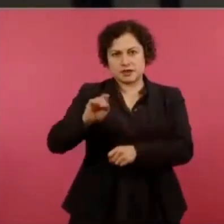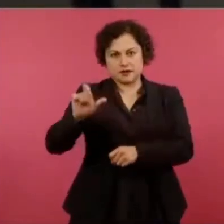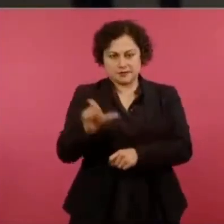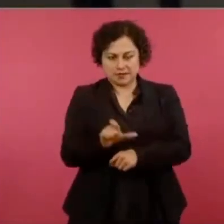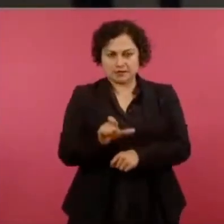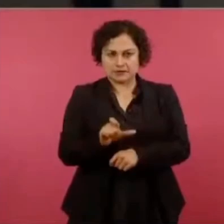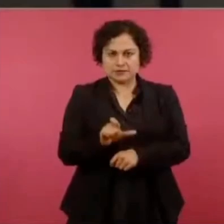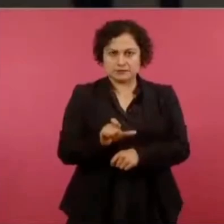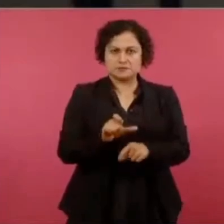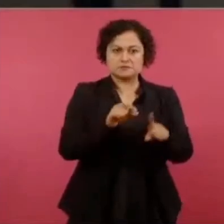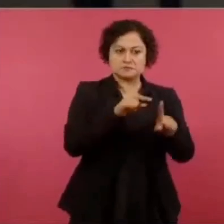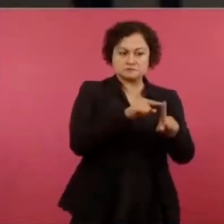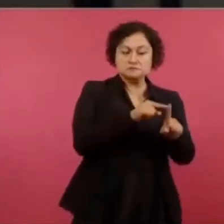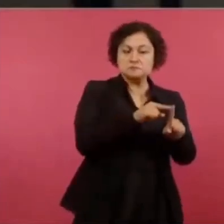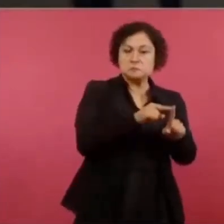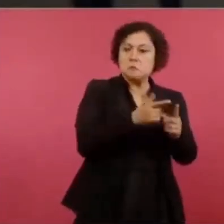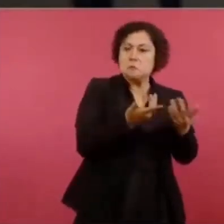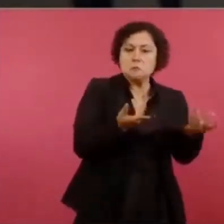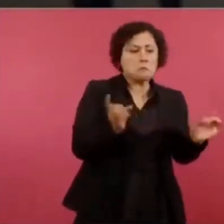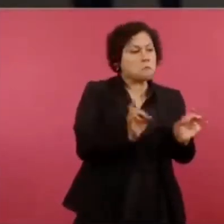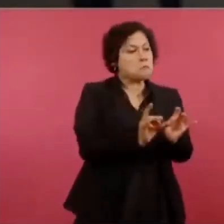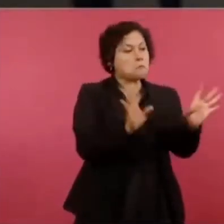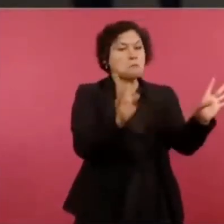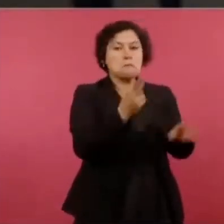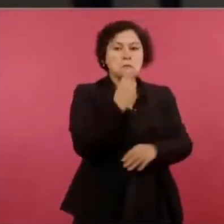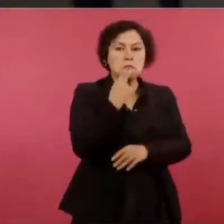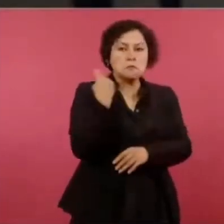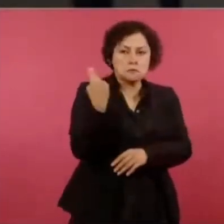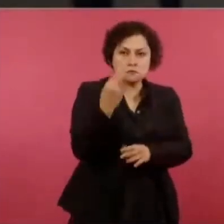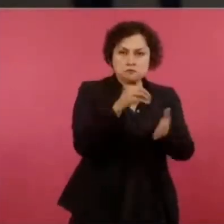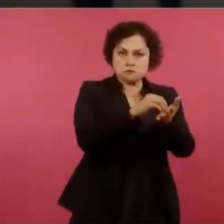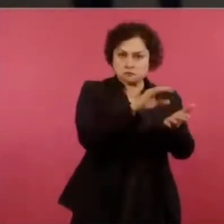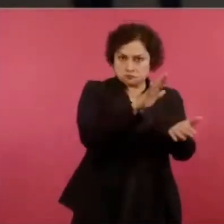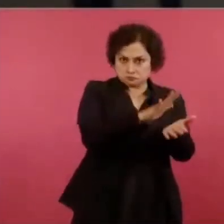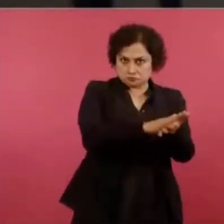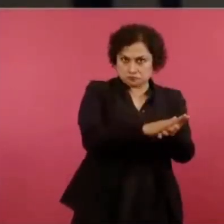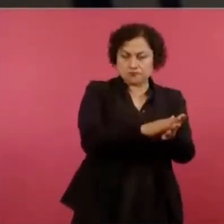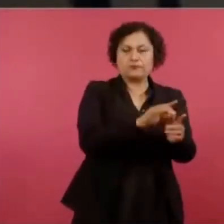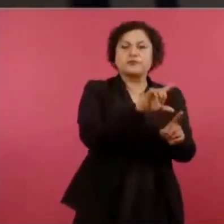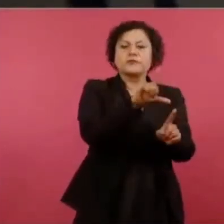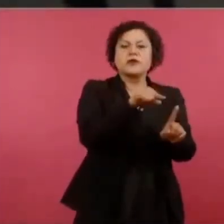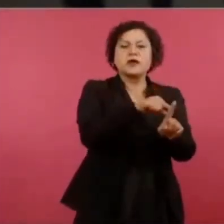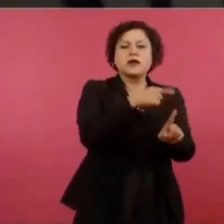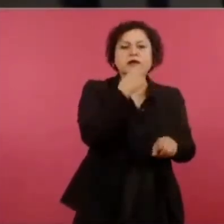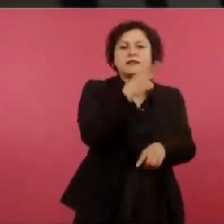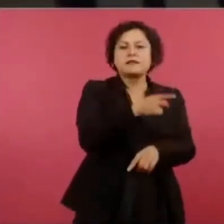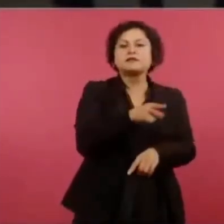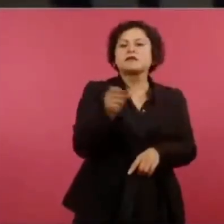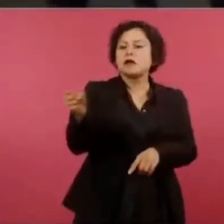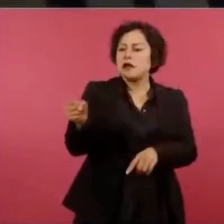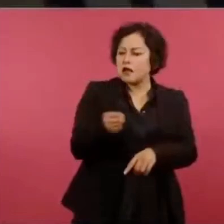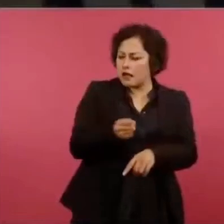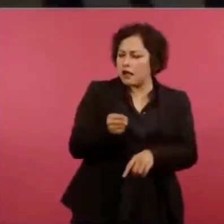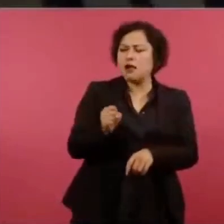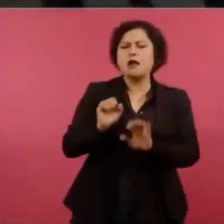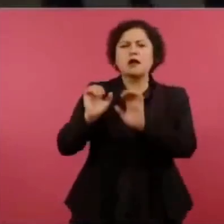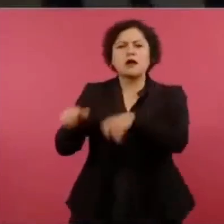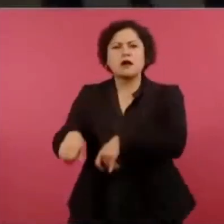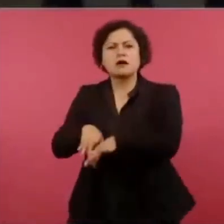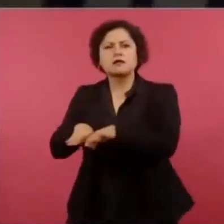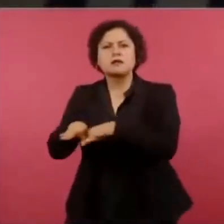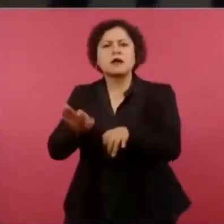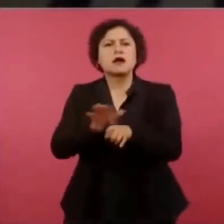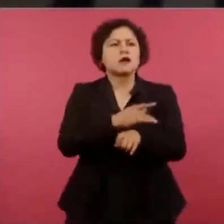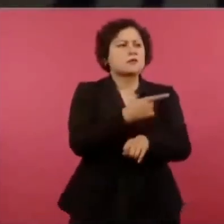este suicidio que él lo contrató porque eran amigos, sus hijas eran amigas, y así lo llevó primero a Sedesol